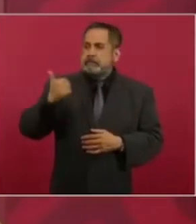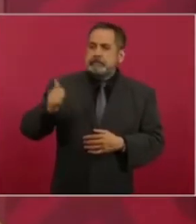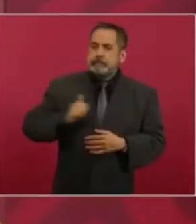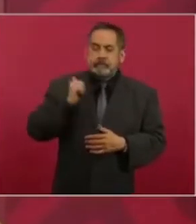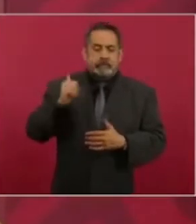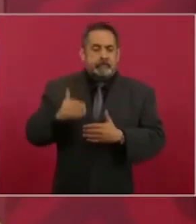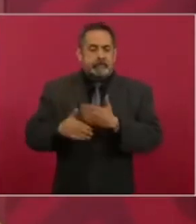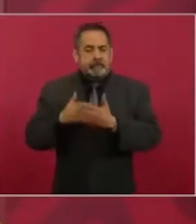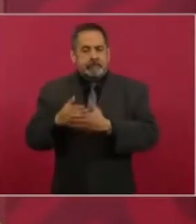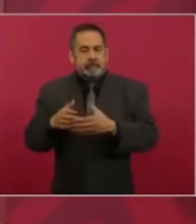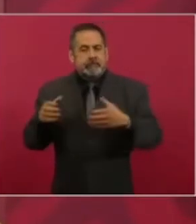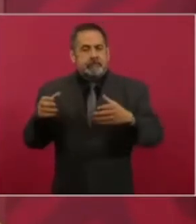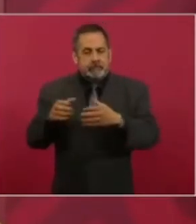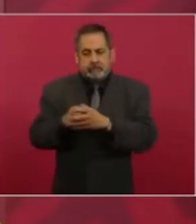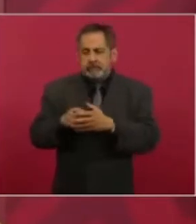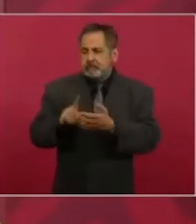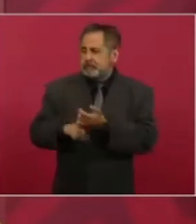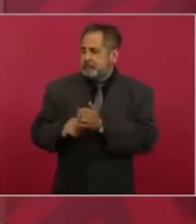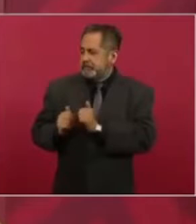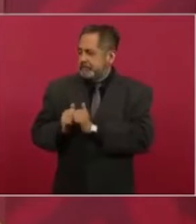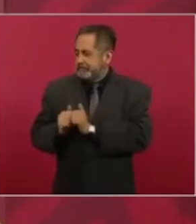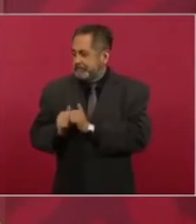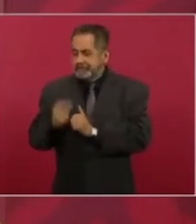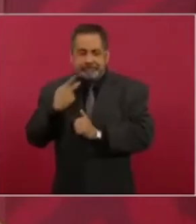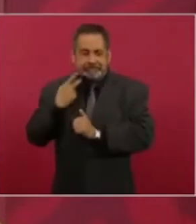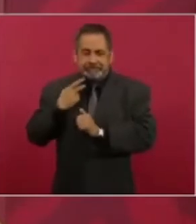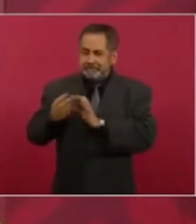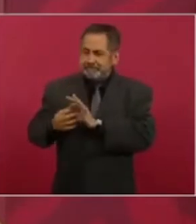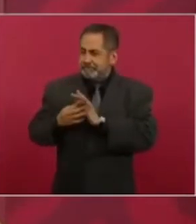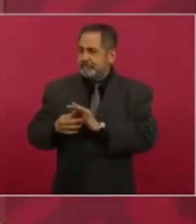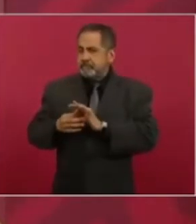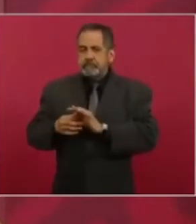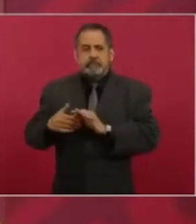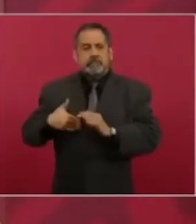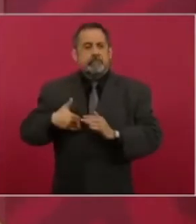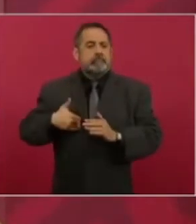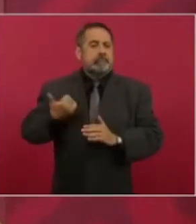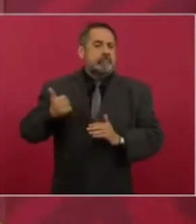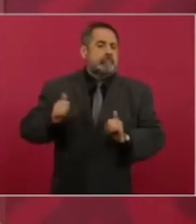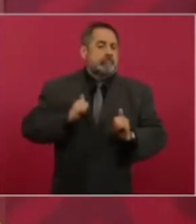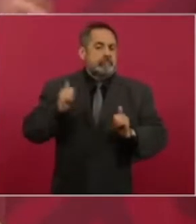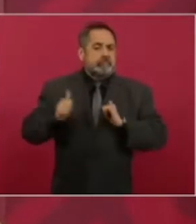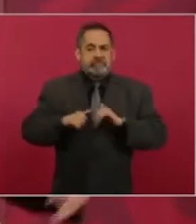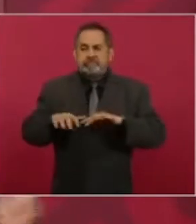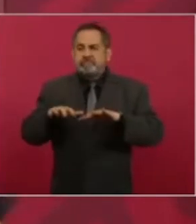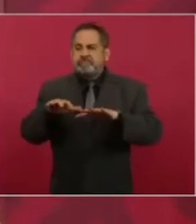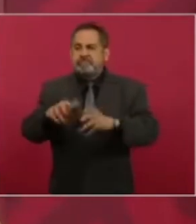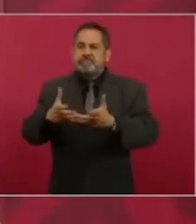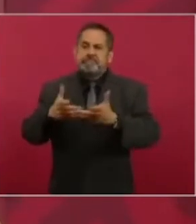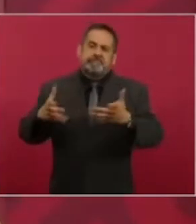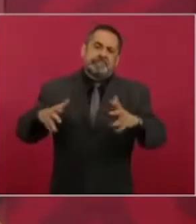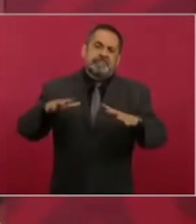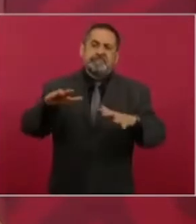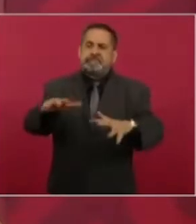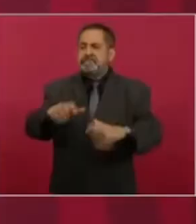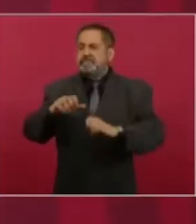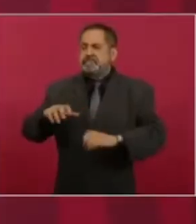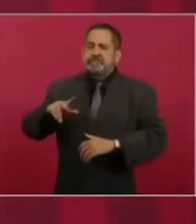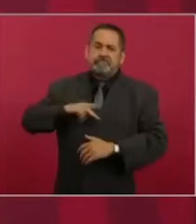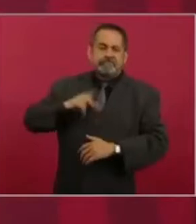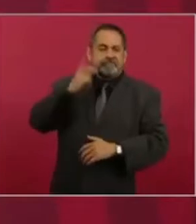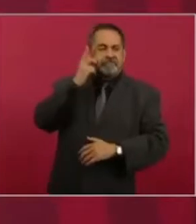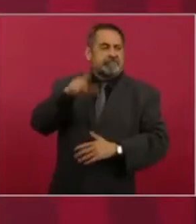y la gente allegada al poder, se quedan con grandes extensiones.